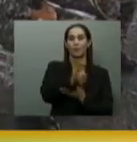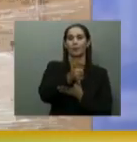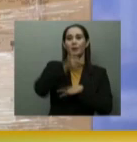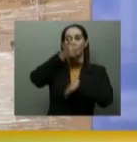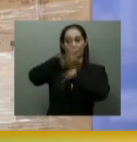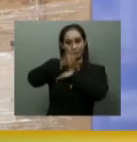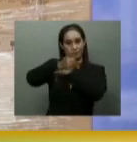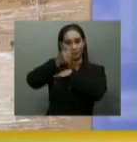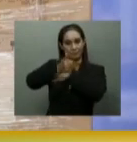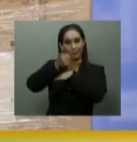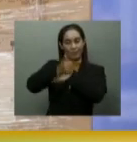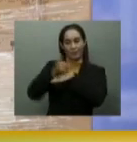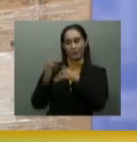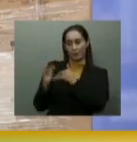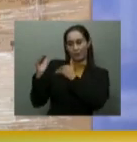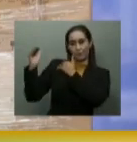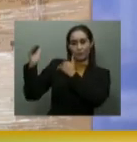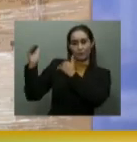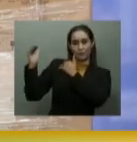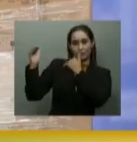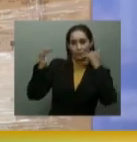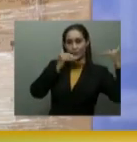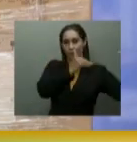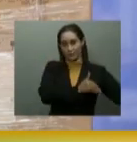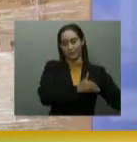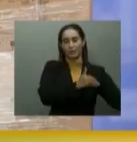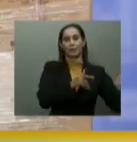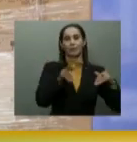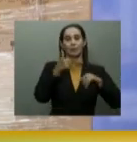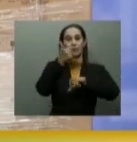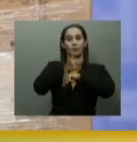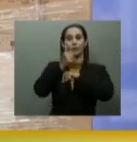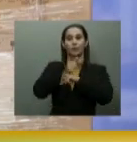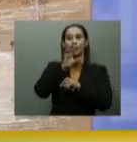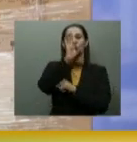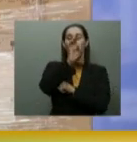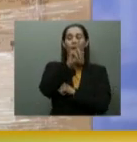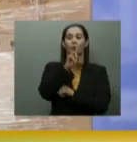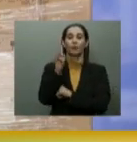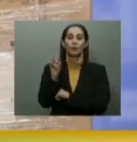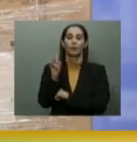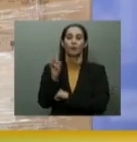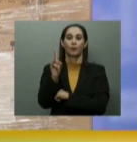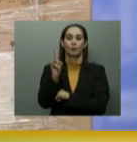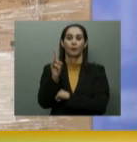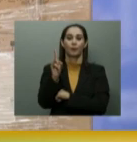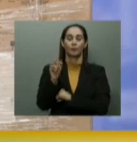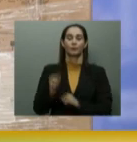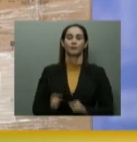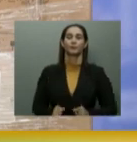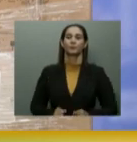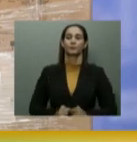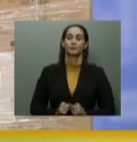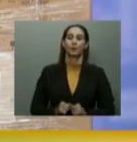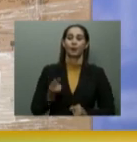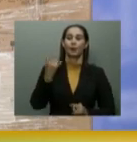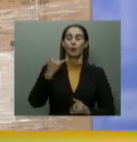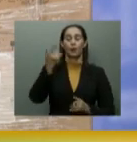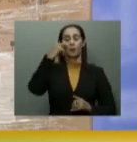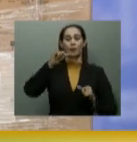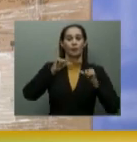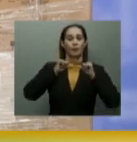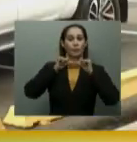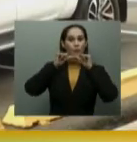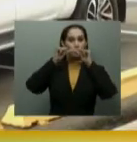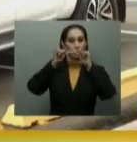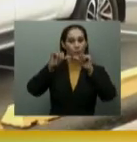ese plan de reforma que es lo que prácticamente básicamente tú has planteado para aguantar a la gente lo que